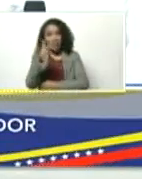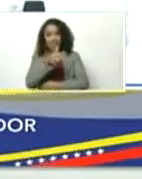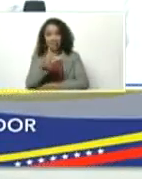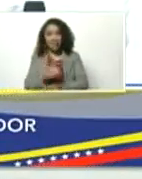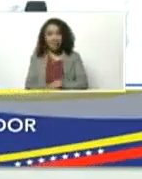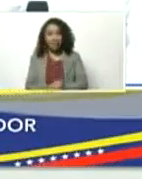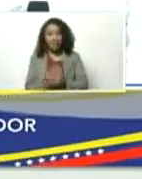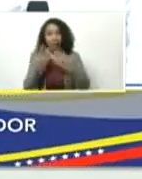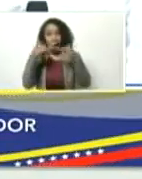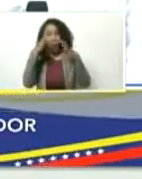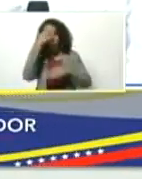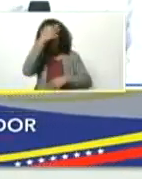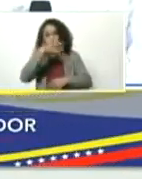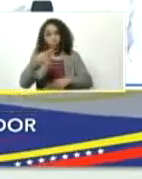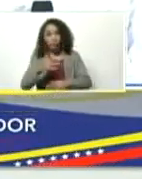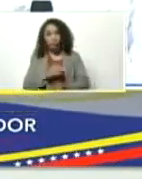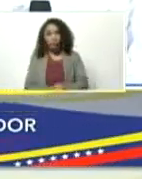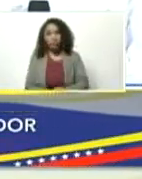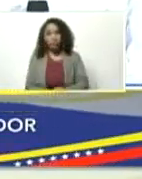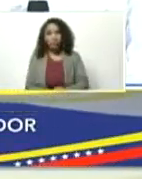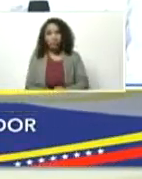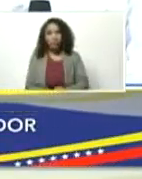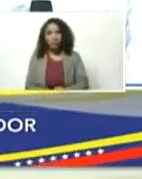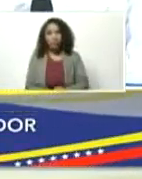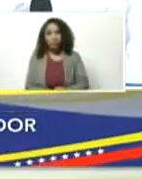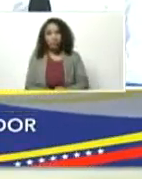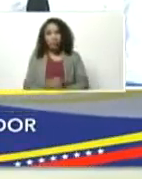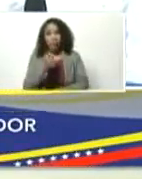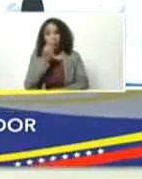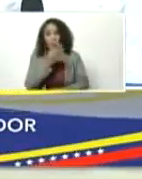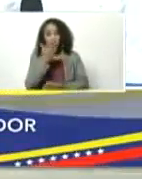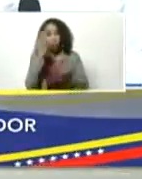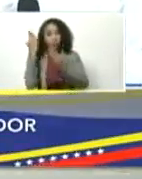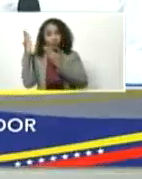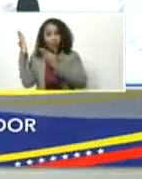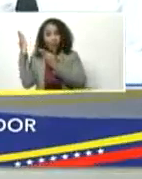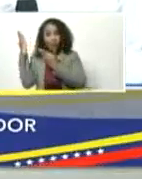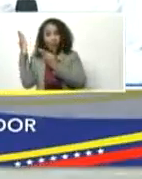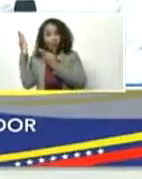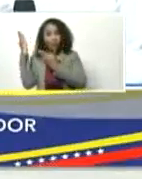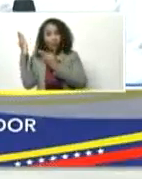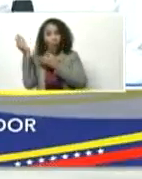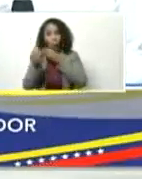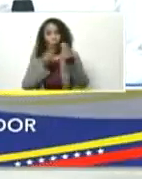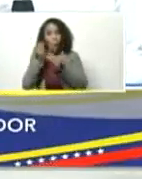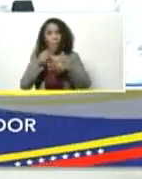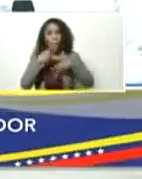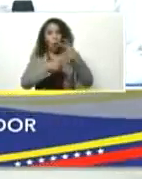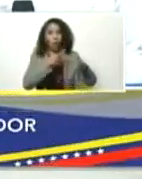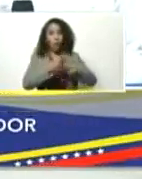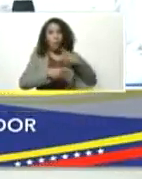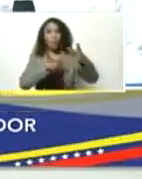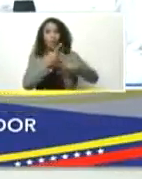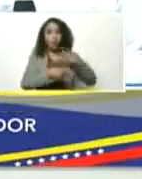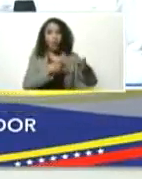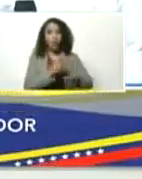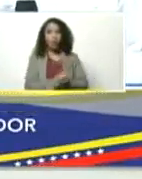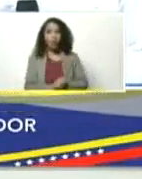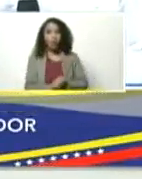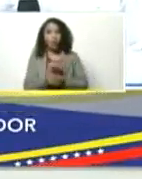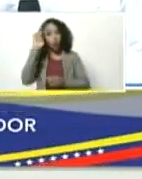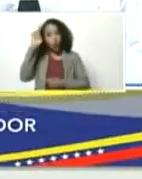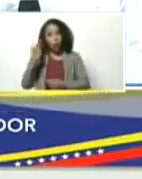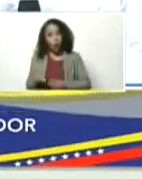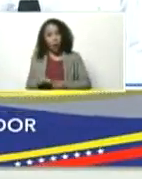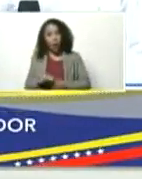Una guara igualita, chica. ¿Ah? Bueno, para que ustedes vean, producir, producir. Todos los días,